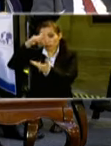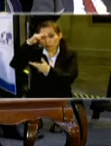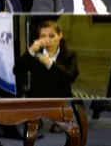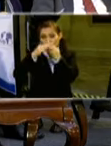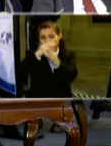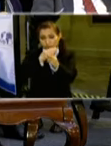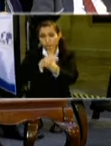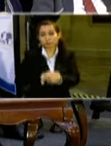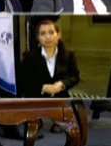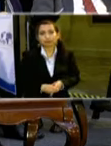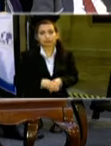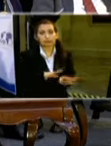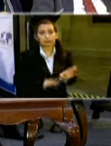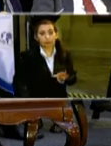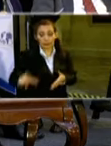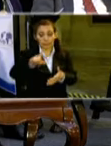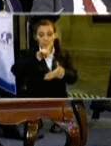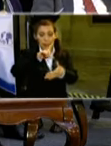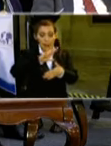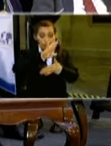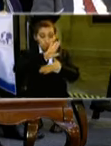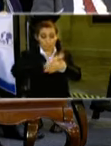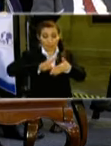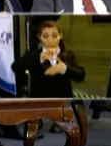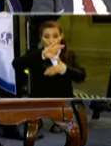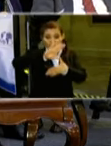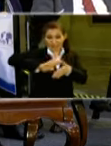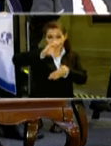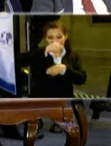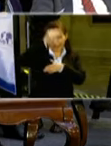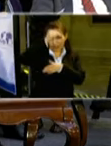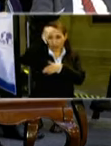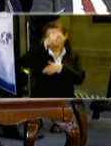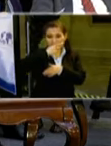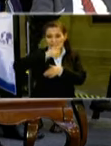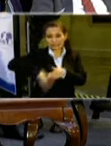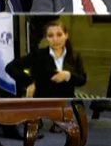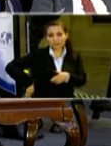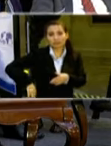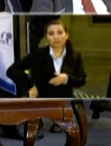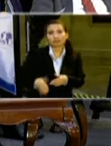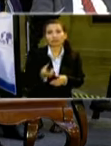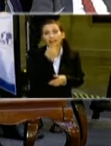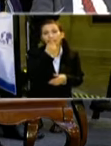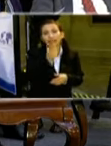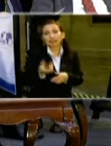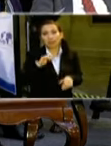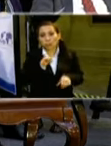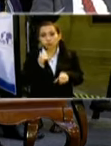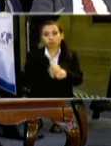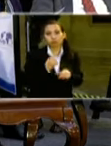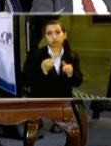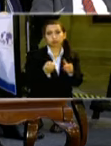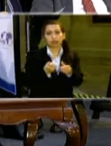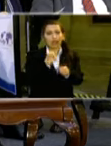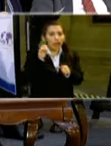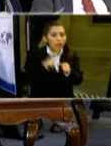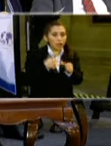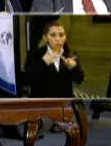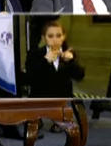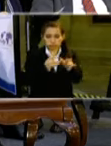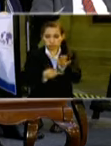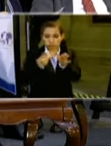En el caso de América del Norte, ya se ha referido Rafael Fernández de Castro, a ello, el establecimiento de un diálogo